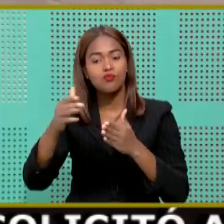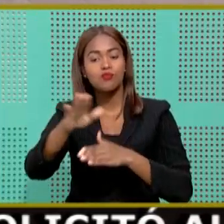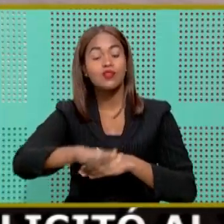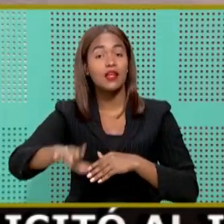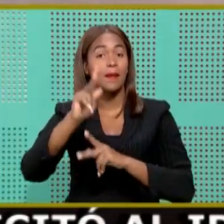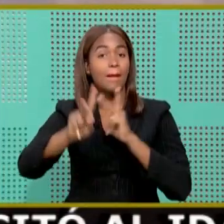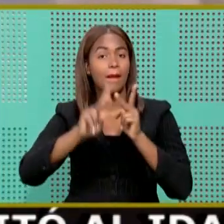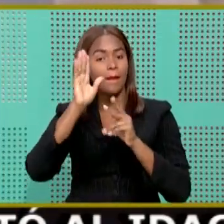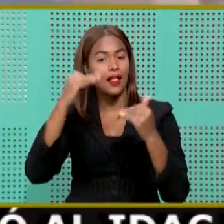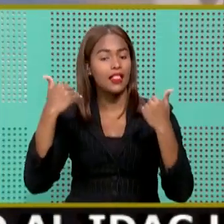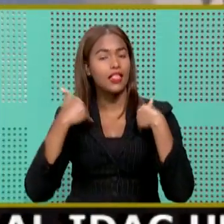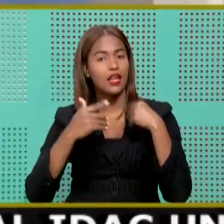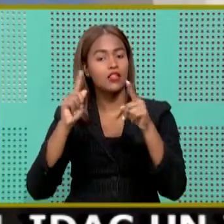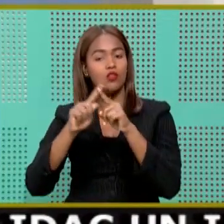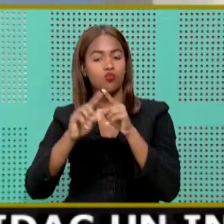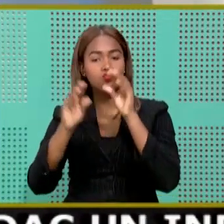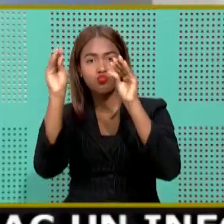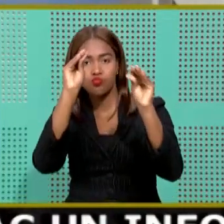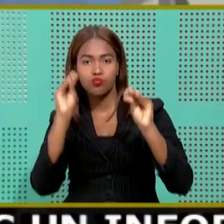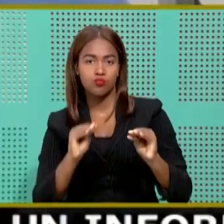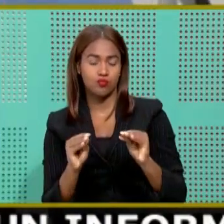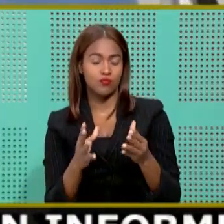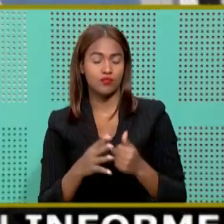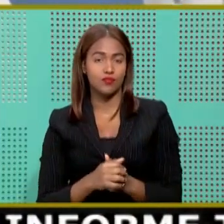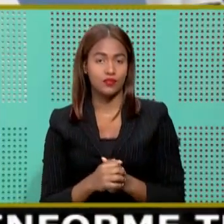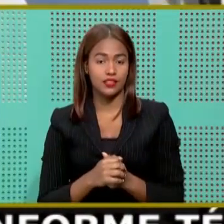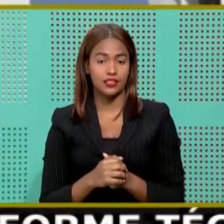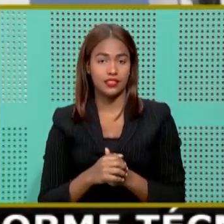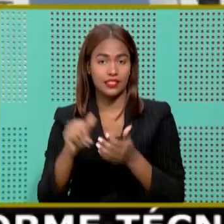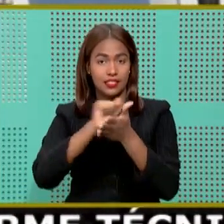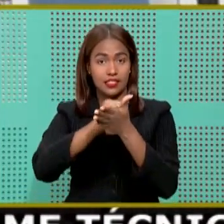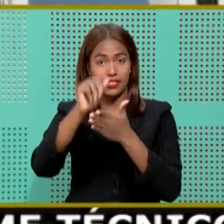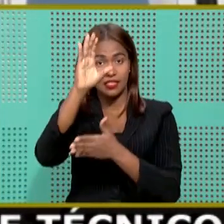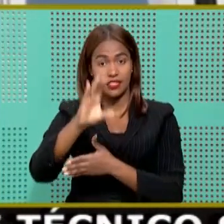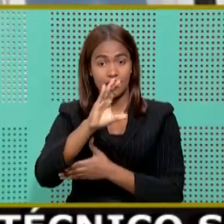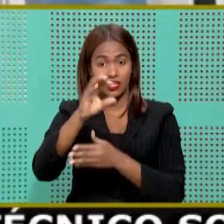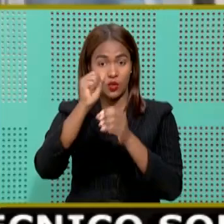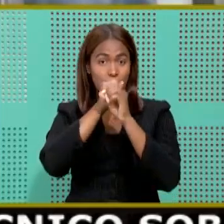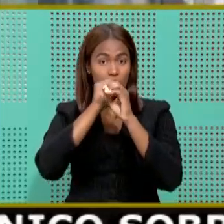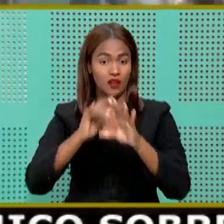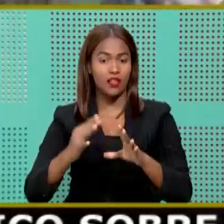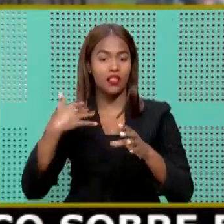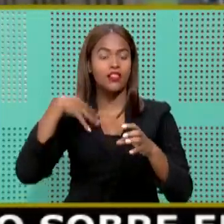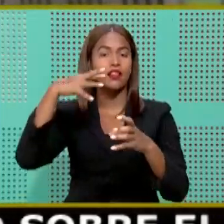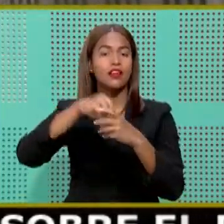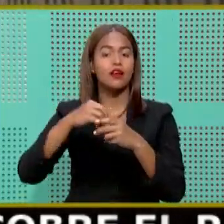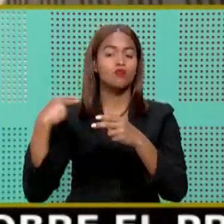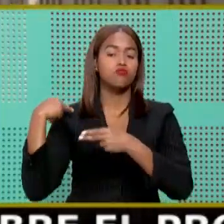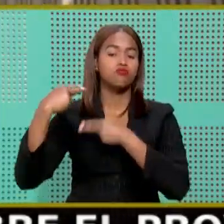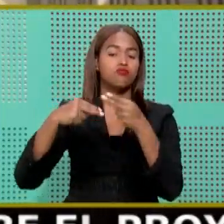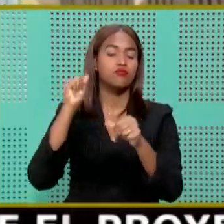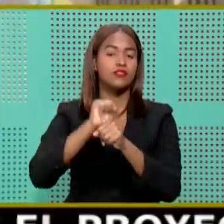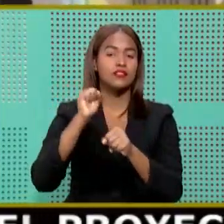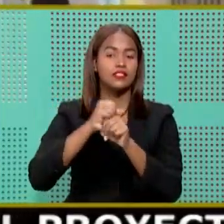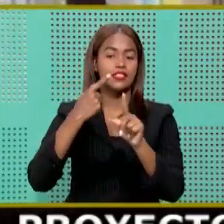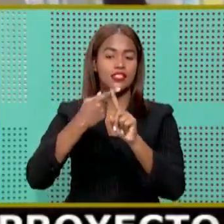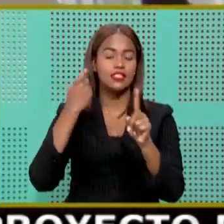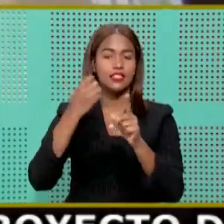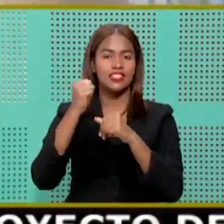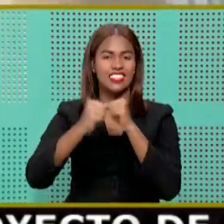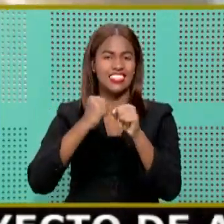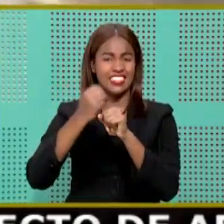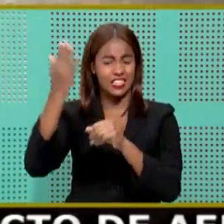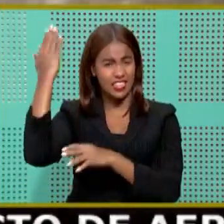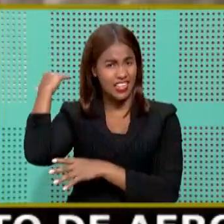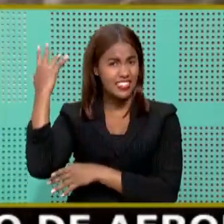y contará con plazas artesanales. El Santo Cristo de los Milagros es una obra cargada de historia que data del siglo XVII.